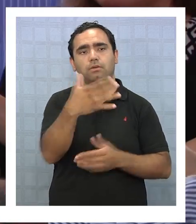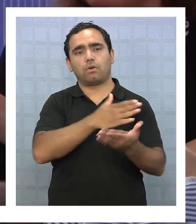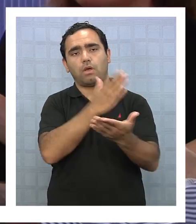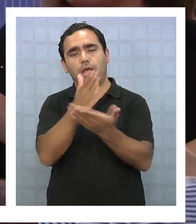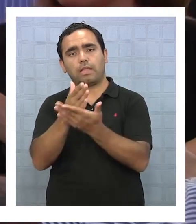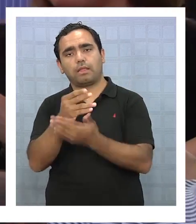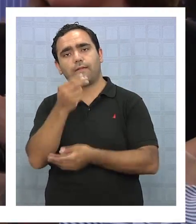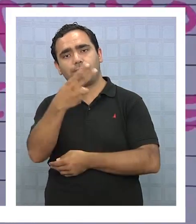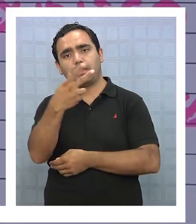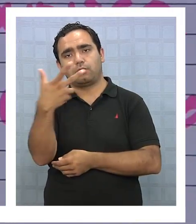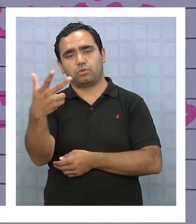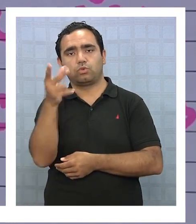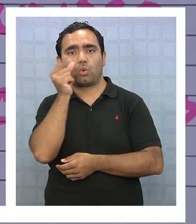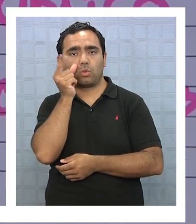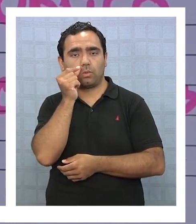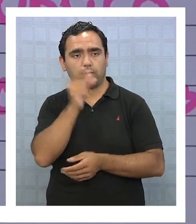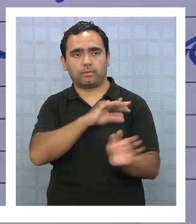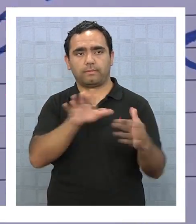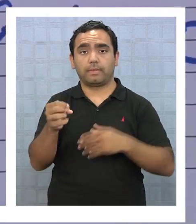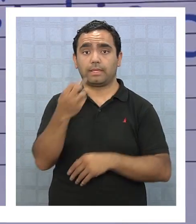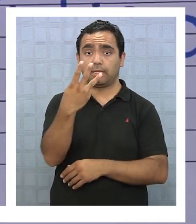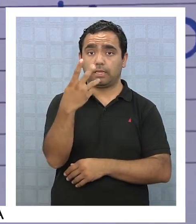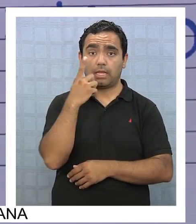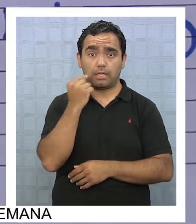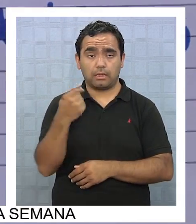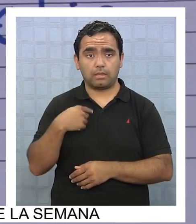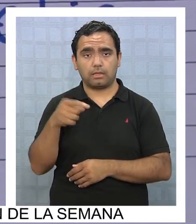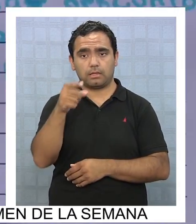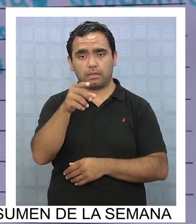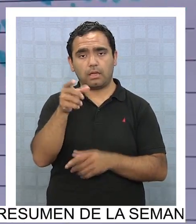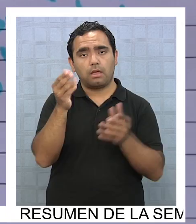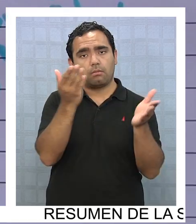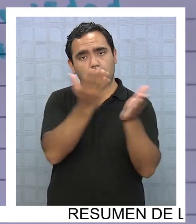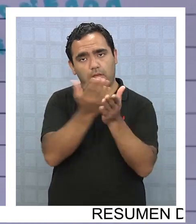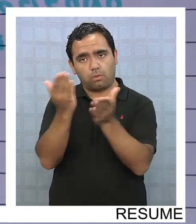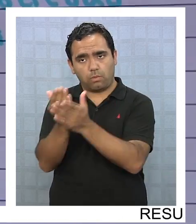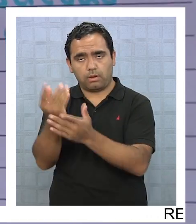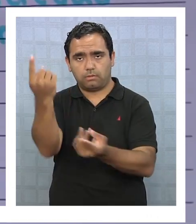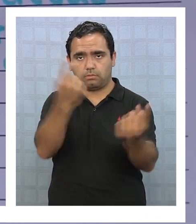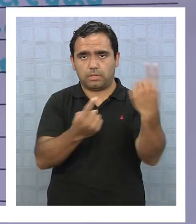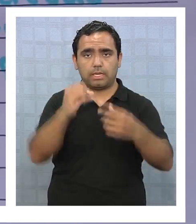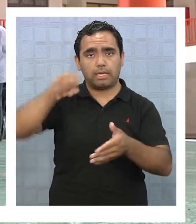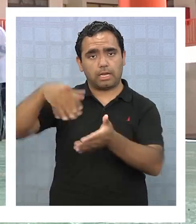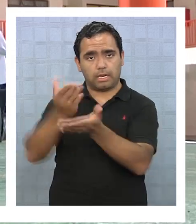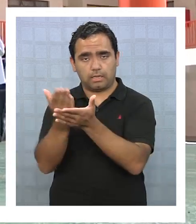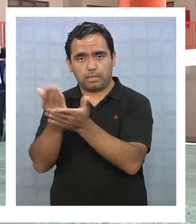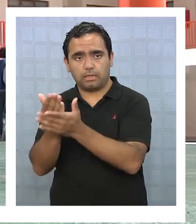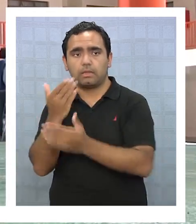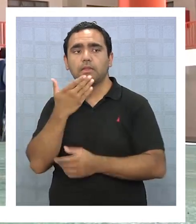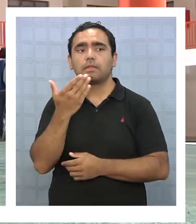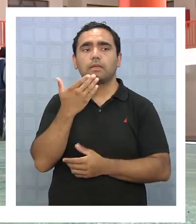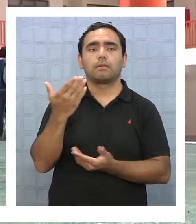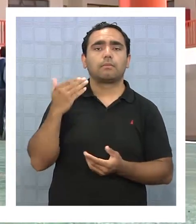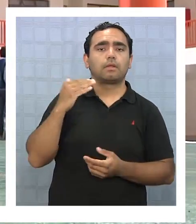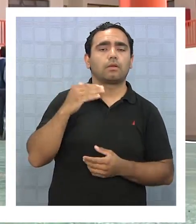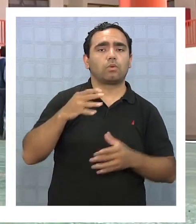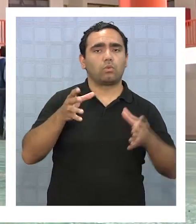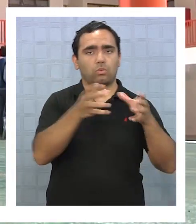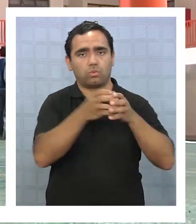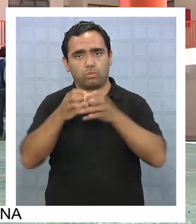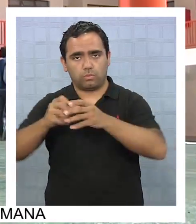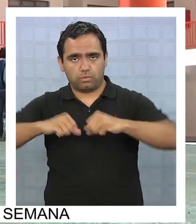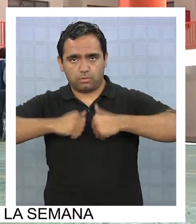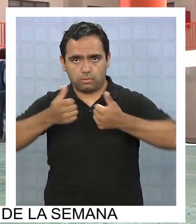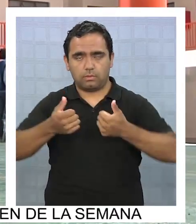28 de octubre. Durante esos tres días se sumarán establecimientos educacionales, jardines y agrupaciones infantiles y juveniles de